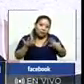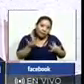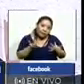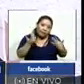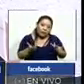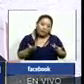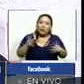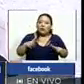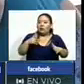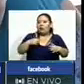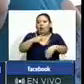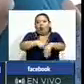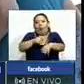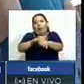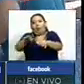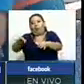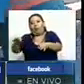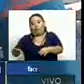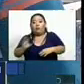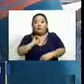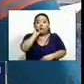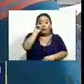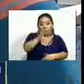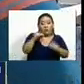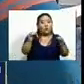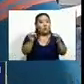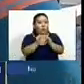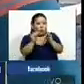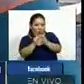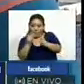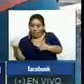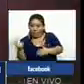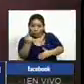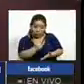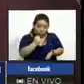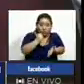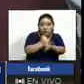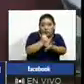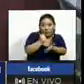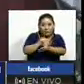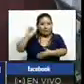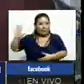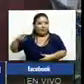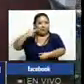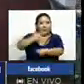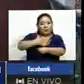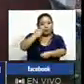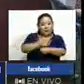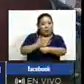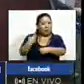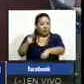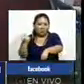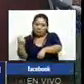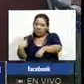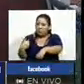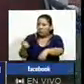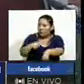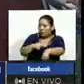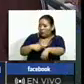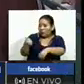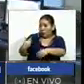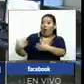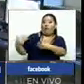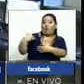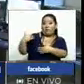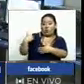Se tuvieron que atrasar. También la solicitud tomó por sorpresa a los oficiales de migración en Guatemala, quienes a los pocos minutos de recibir la orden,